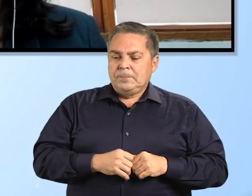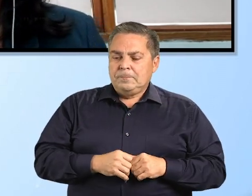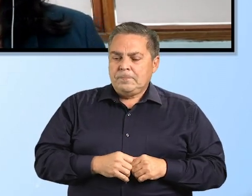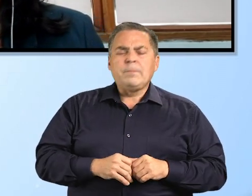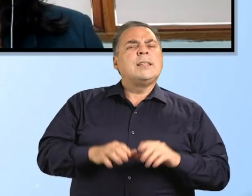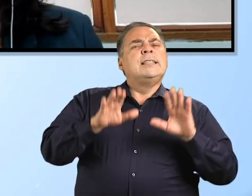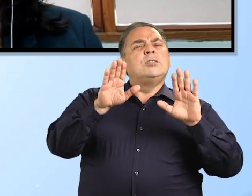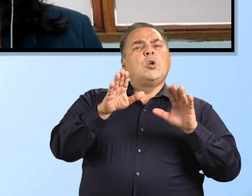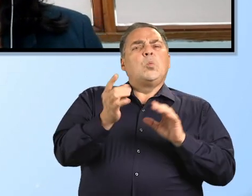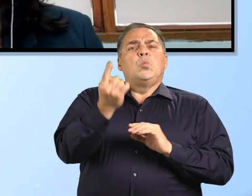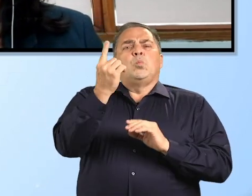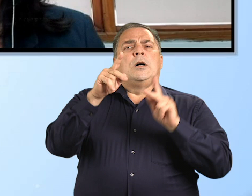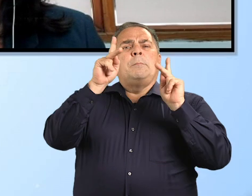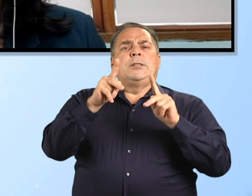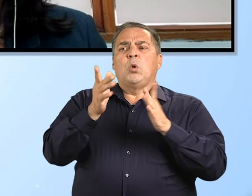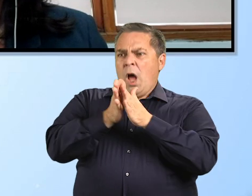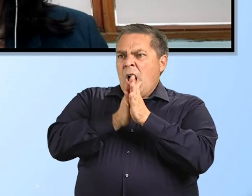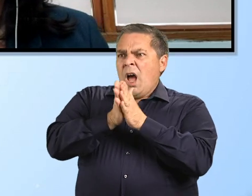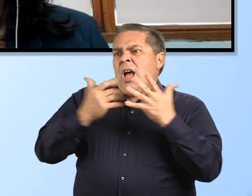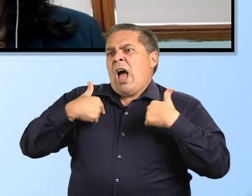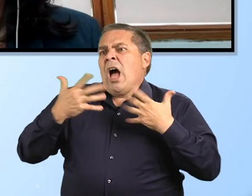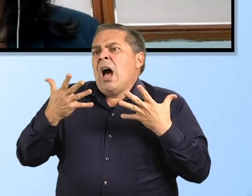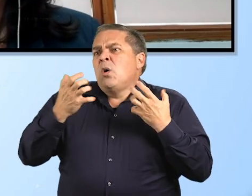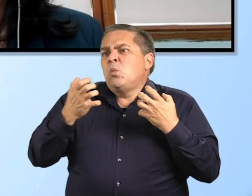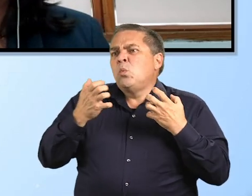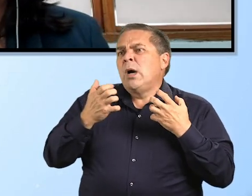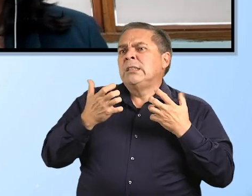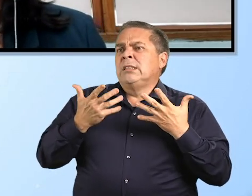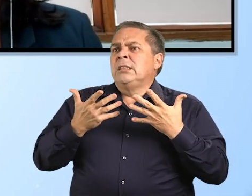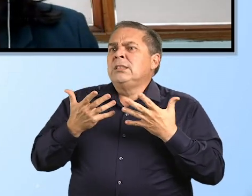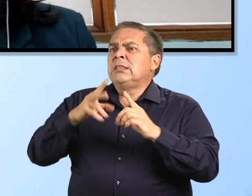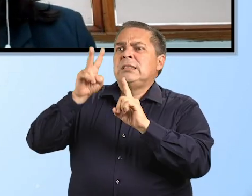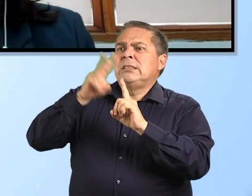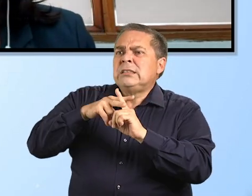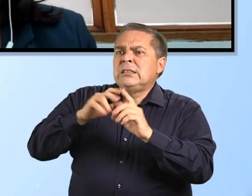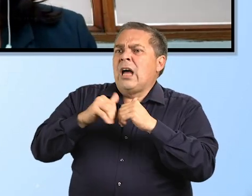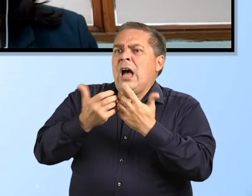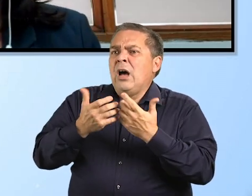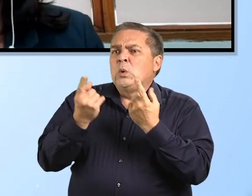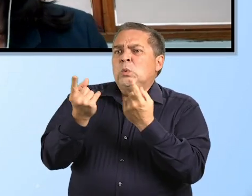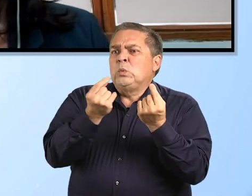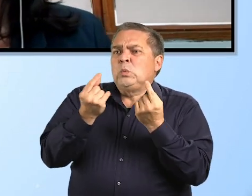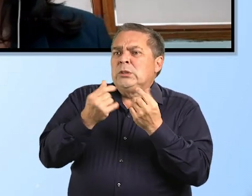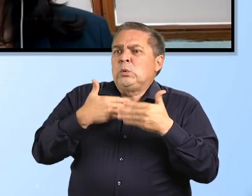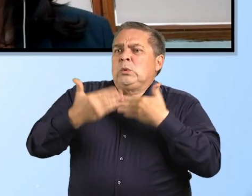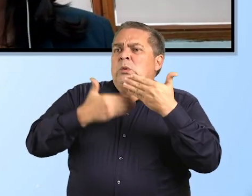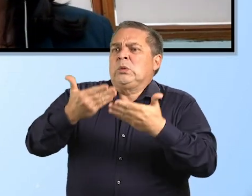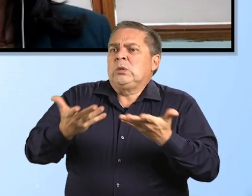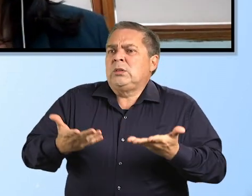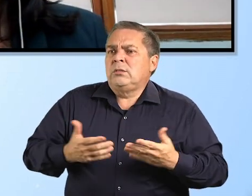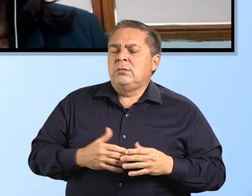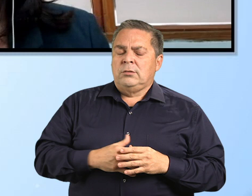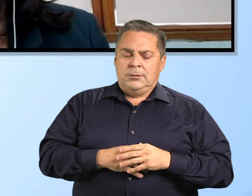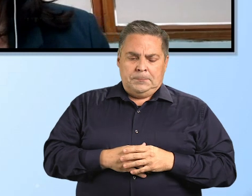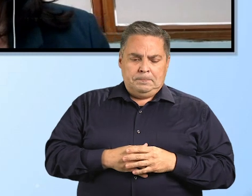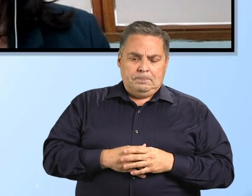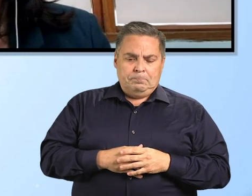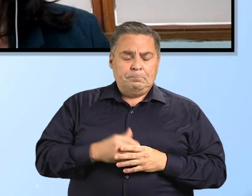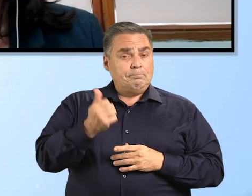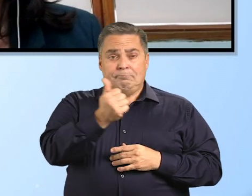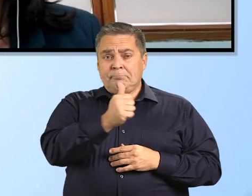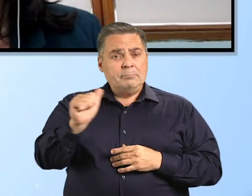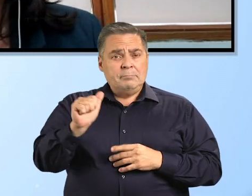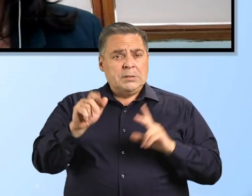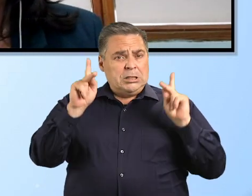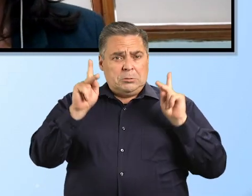una niña para adoptar, iniciar ese proceso y para pertenecer a ese registro? Bien, toda persona que